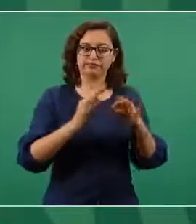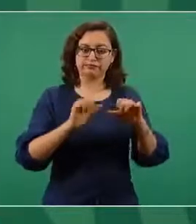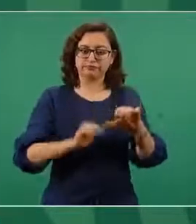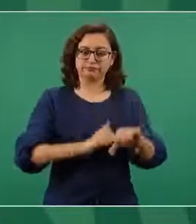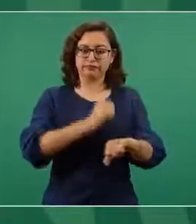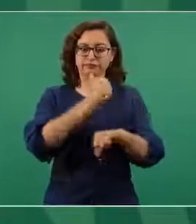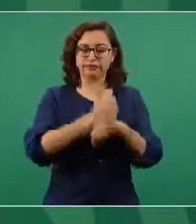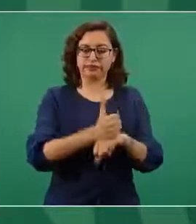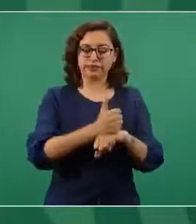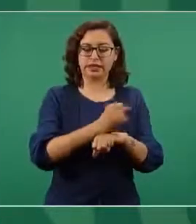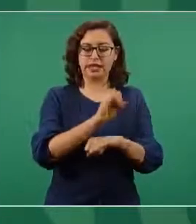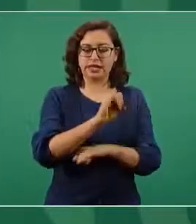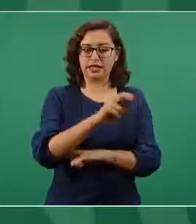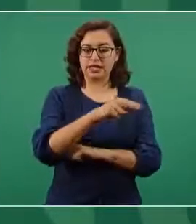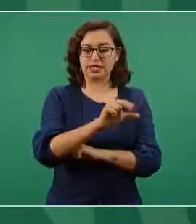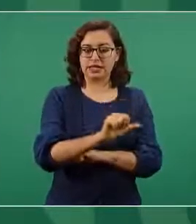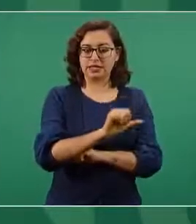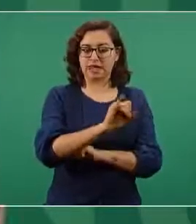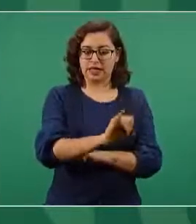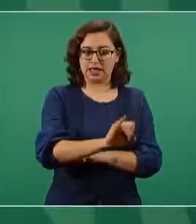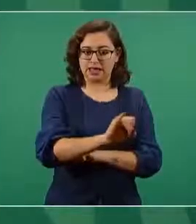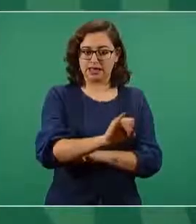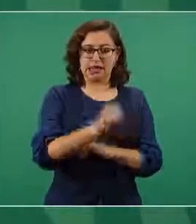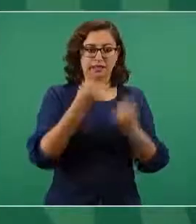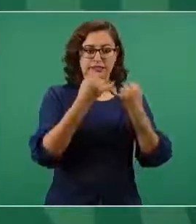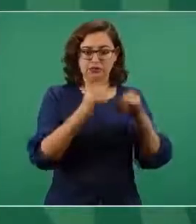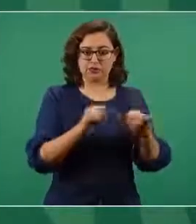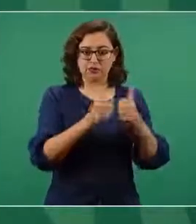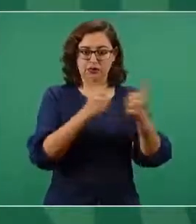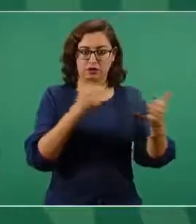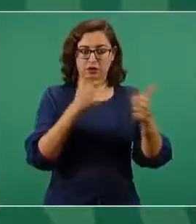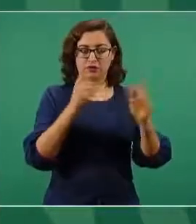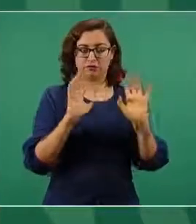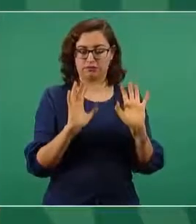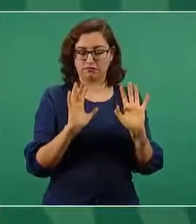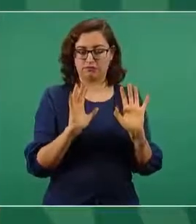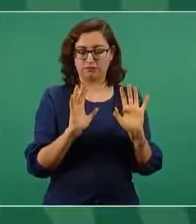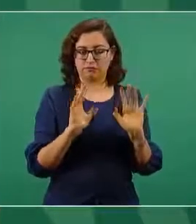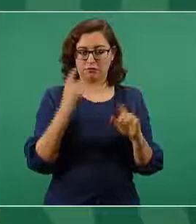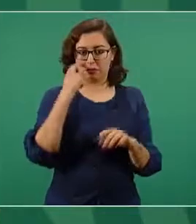el Instituto de la Transparencia Autónomo.